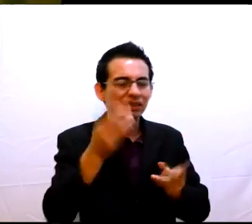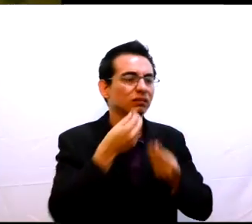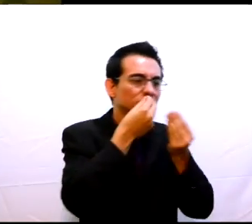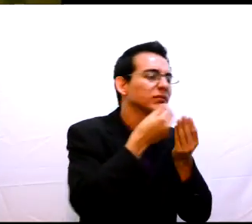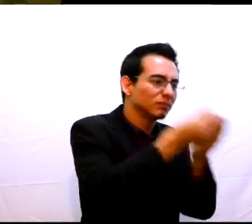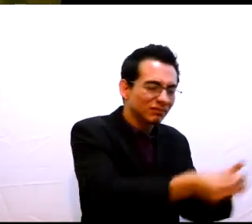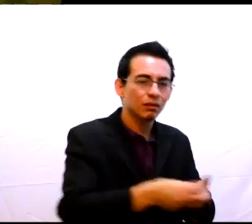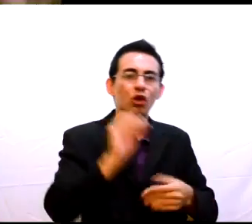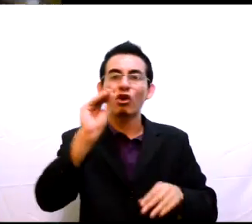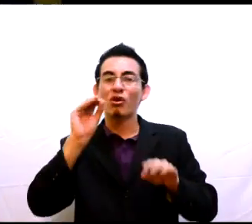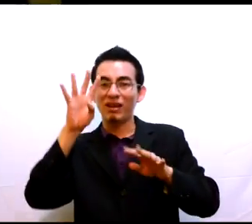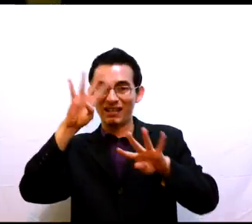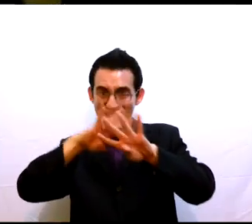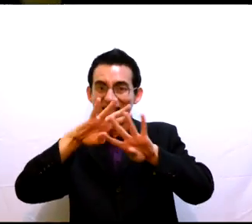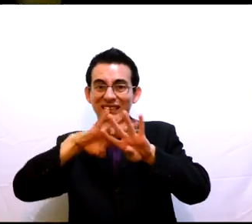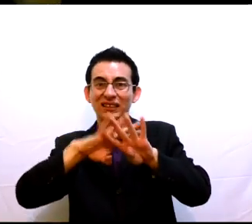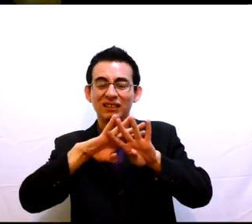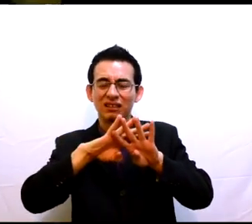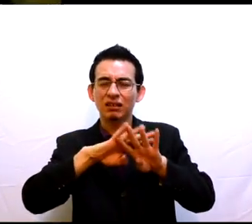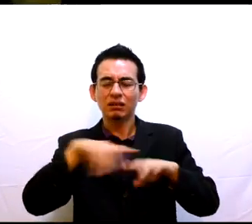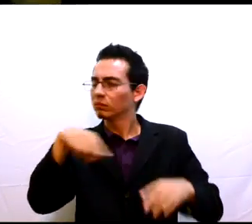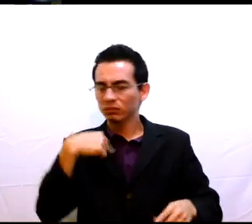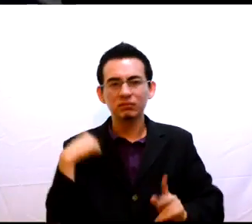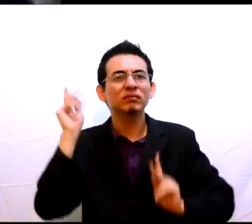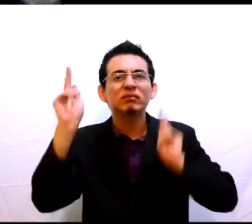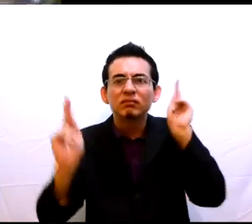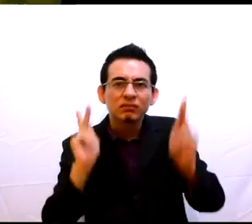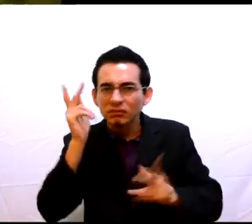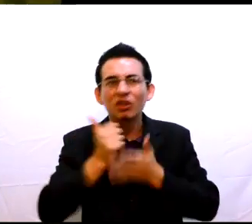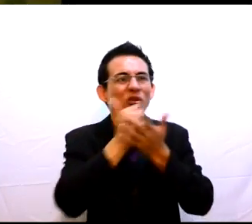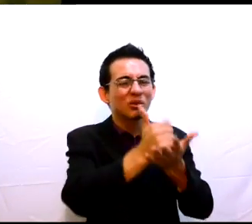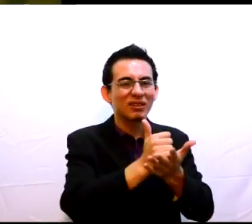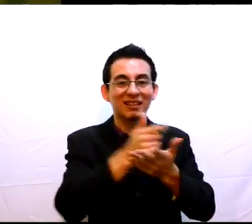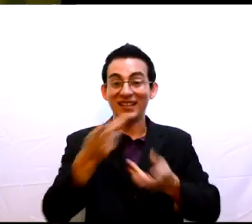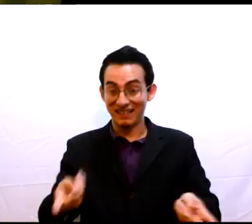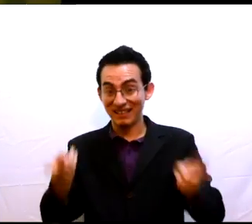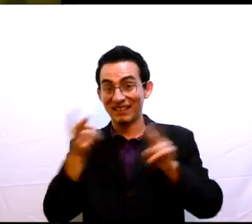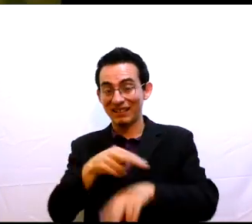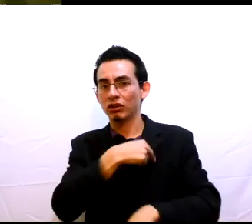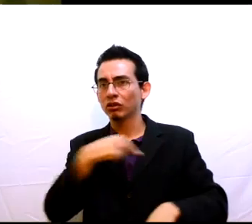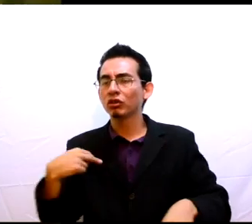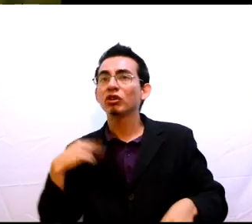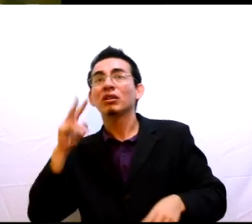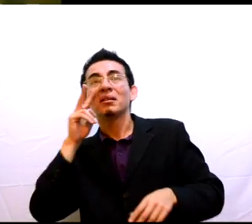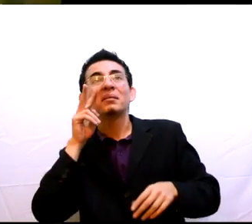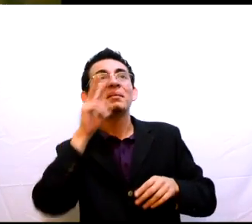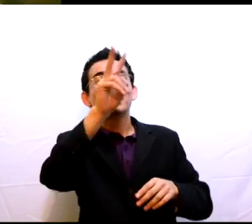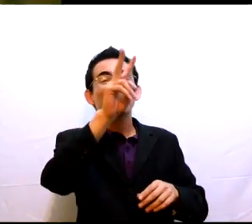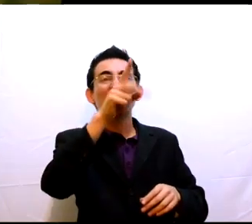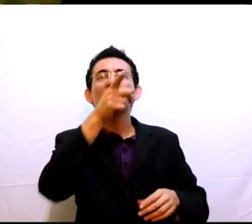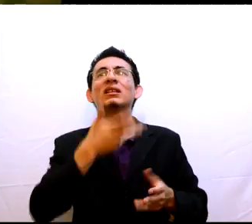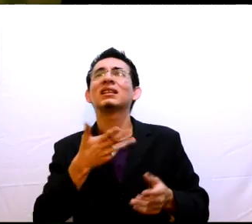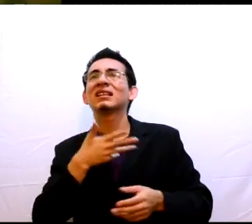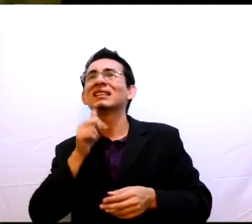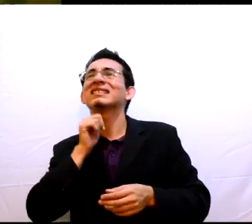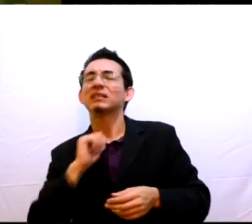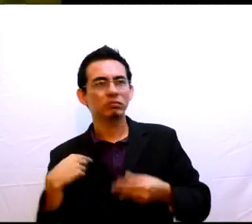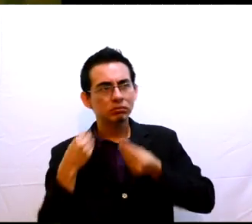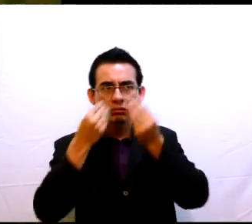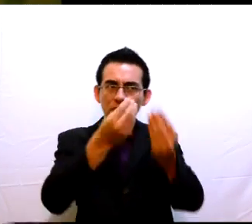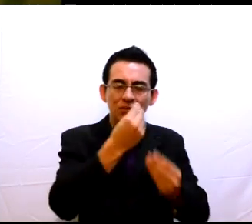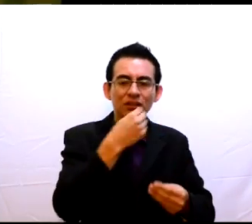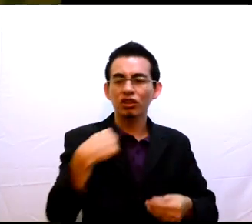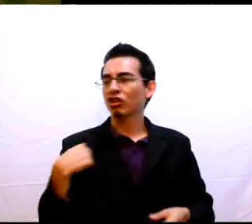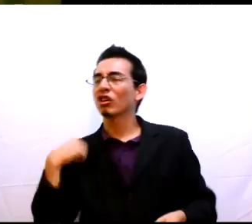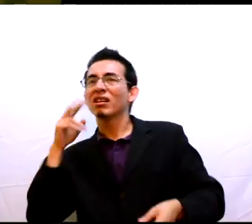vinisteis entonces los justos resplandecerán diciendo señor cuando te vimos hambriento y te sustentamos suceden te pedimos de beber y